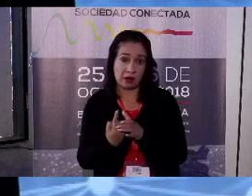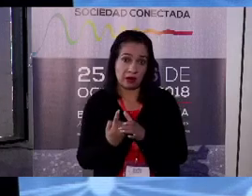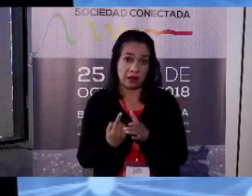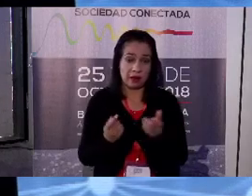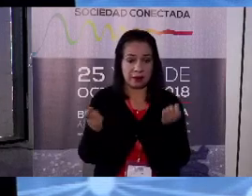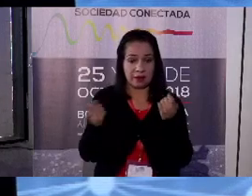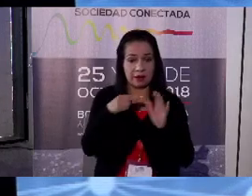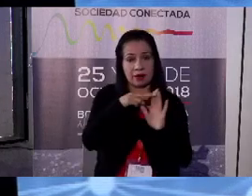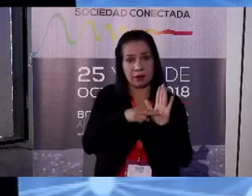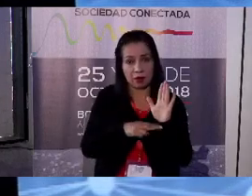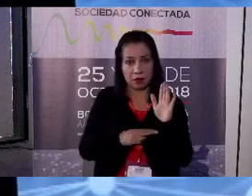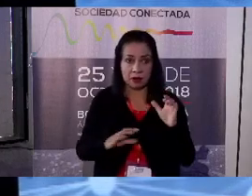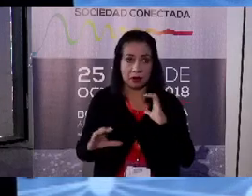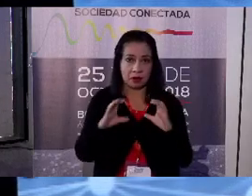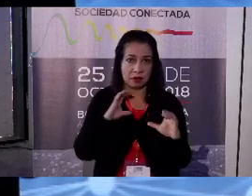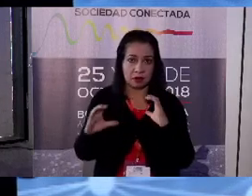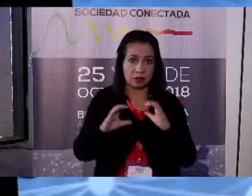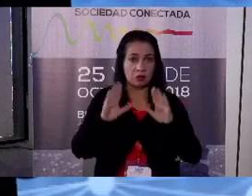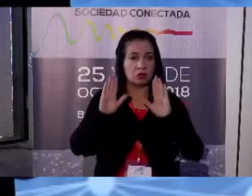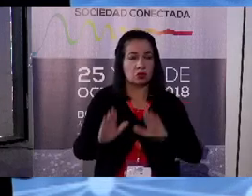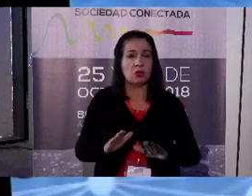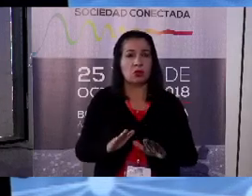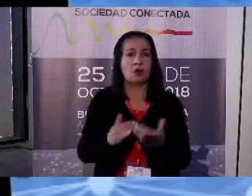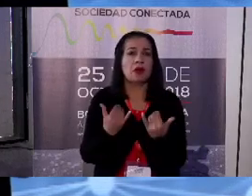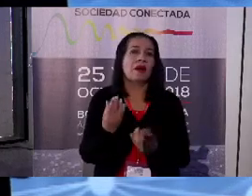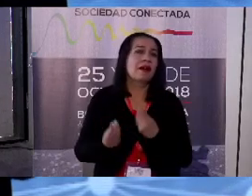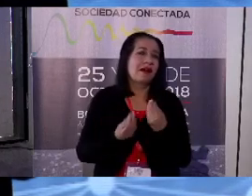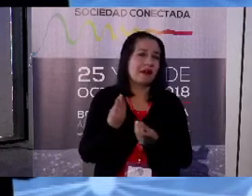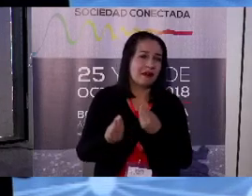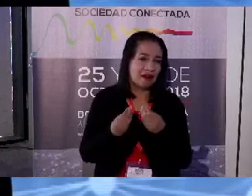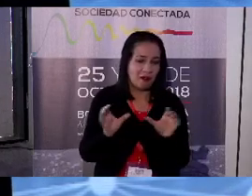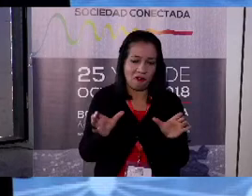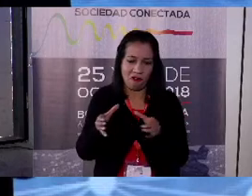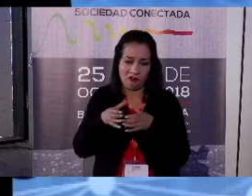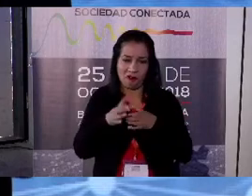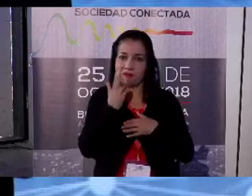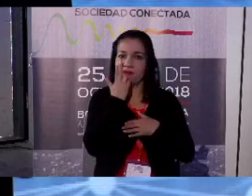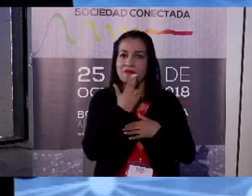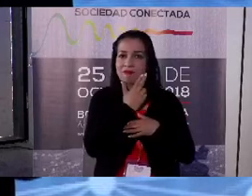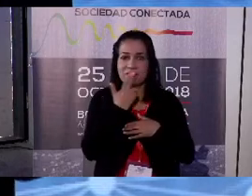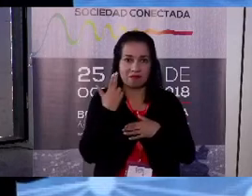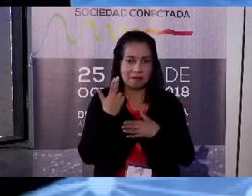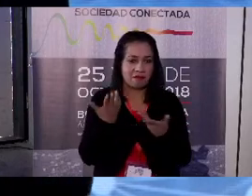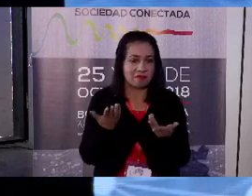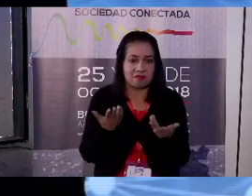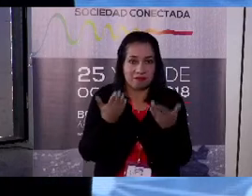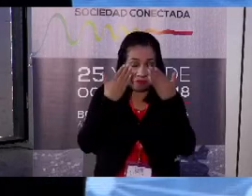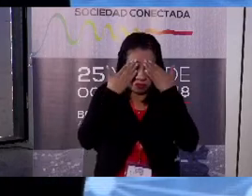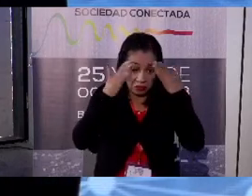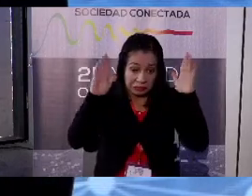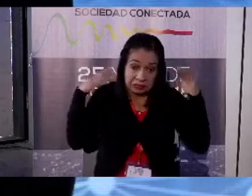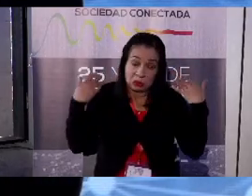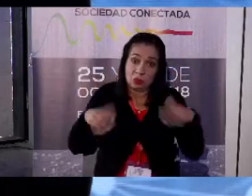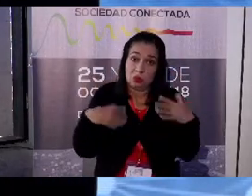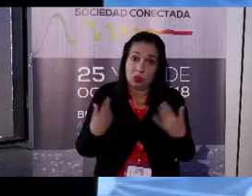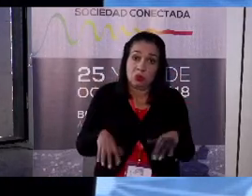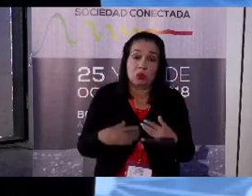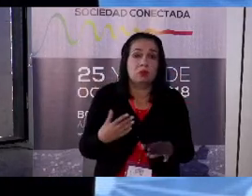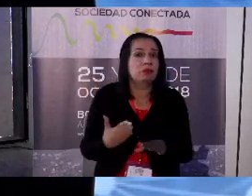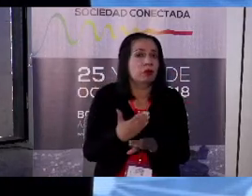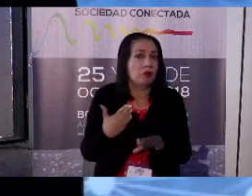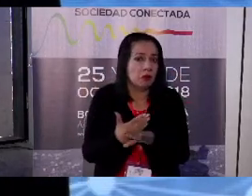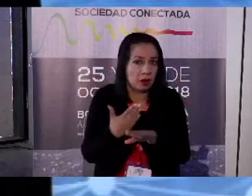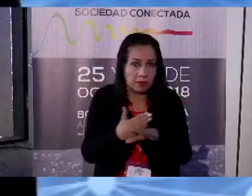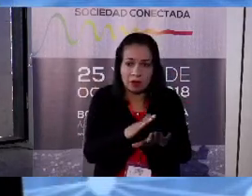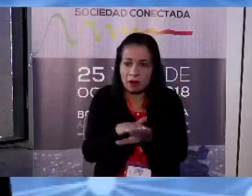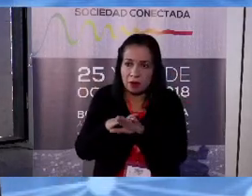parte de los organismos que estamos comprometidos en este no saben qué dolor de cabeza no ha dado tratar de entender que es